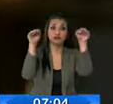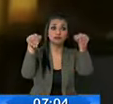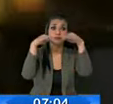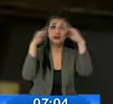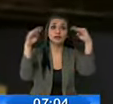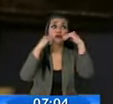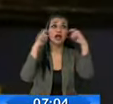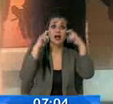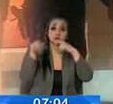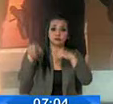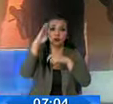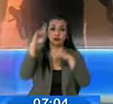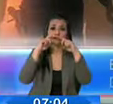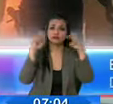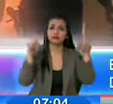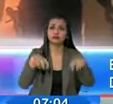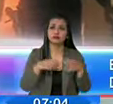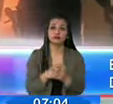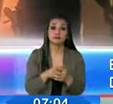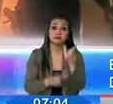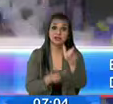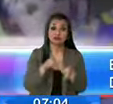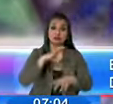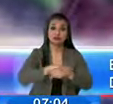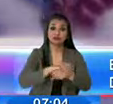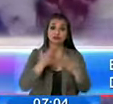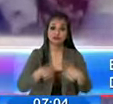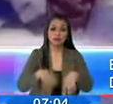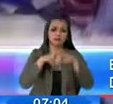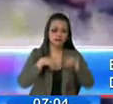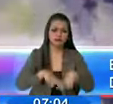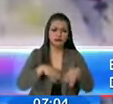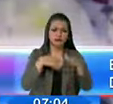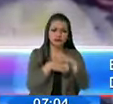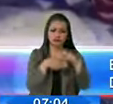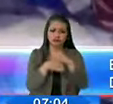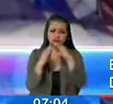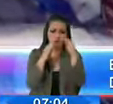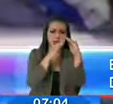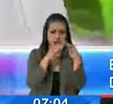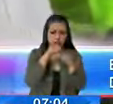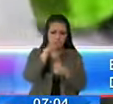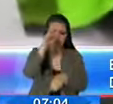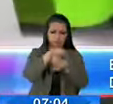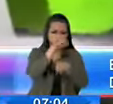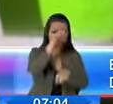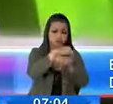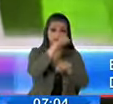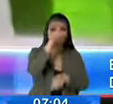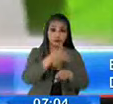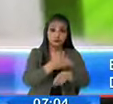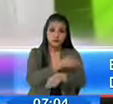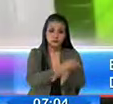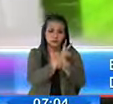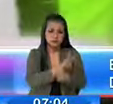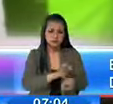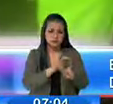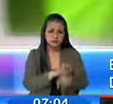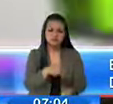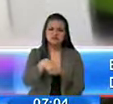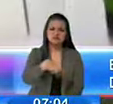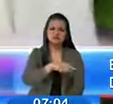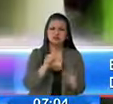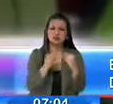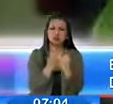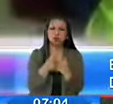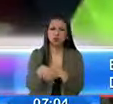techo! Con los sospechosos a buen recaudo a revisar cada esquina de las viviendas allanadas, las investigaciones revelaron que los supuestos